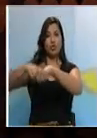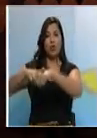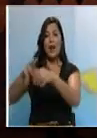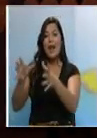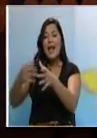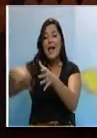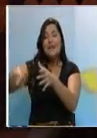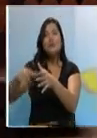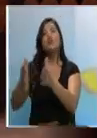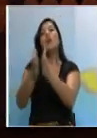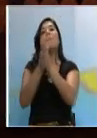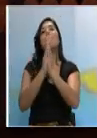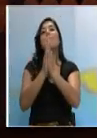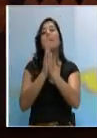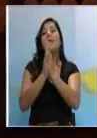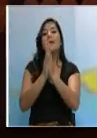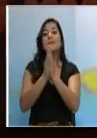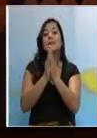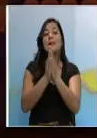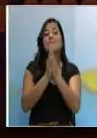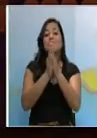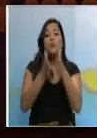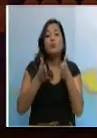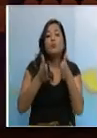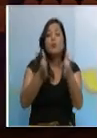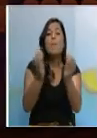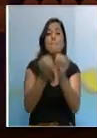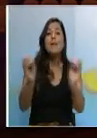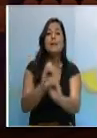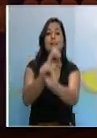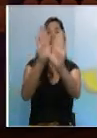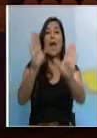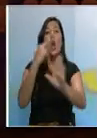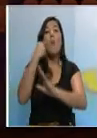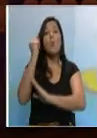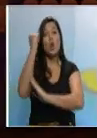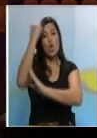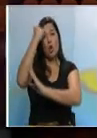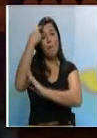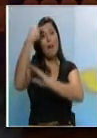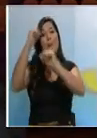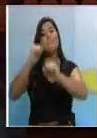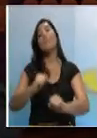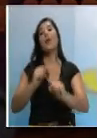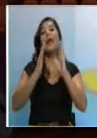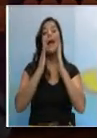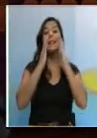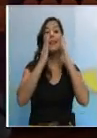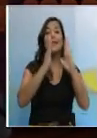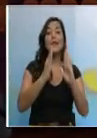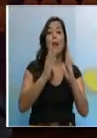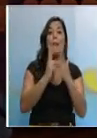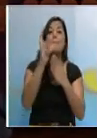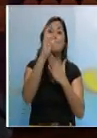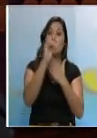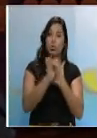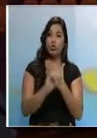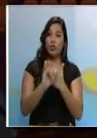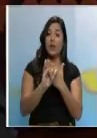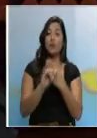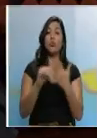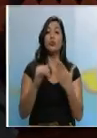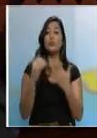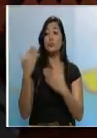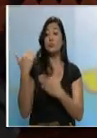ruta más clara por parte del Poder Ejecutivo para el trámite de los proyectos que en los últimos